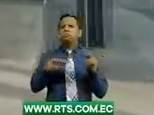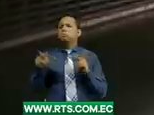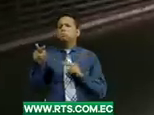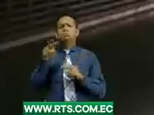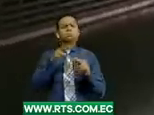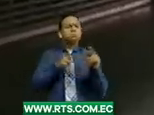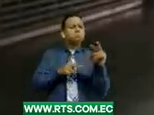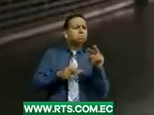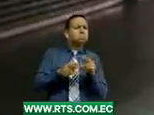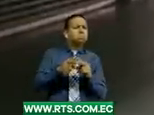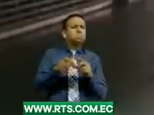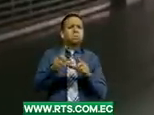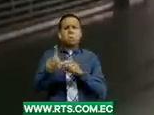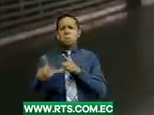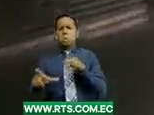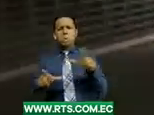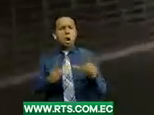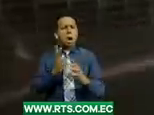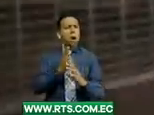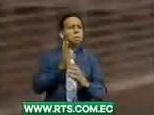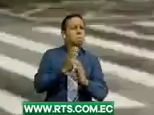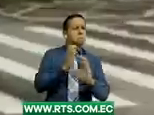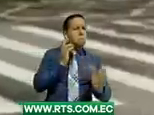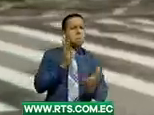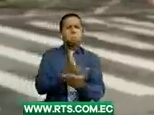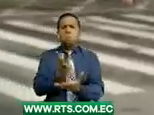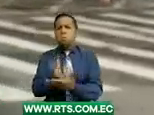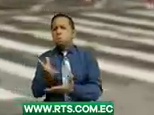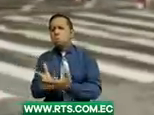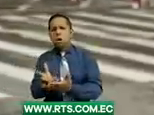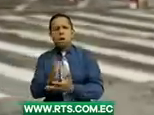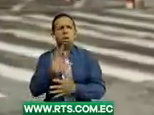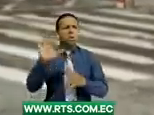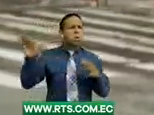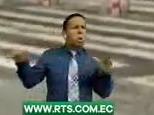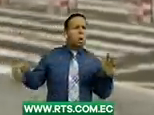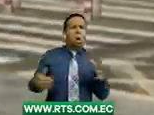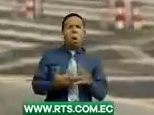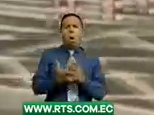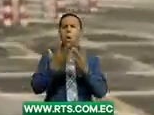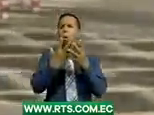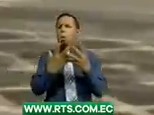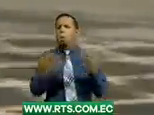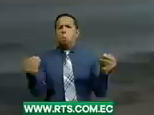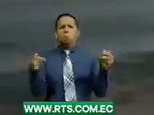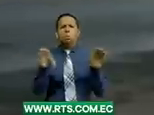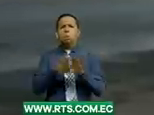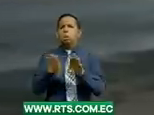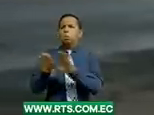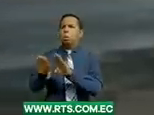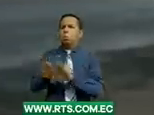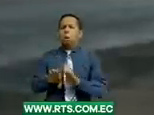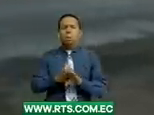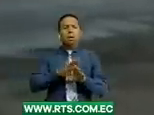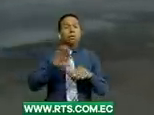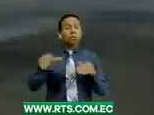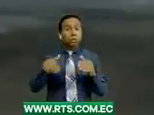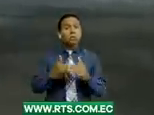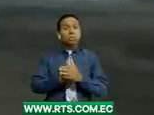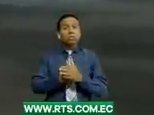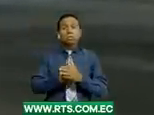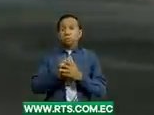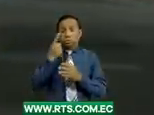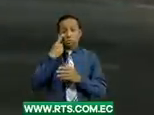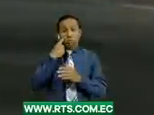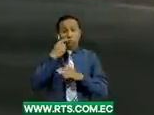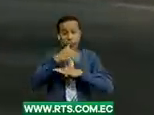metro, plazas y lugares que suelen ser concurridos. Las calles principales se encuentran desoladas. Esta es la avenida Low York,